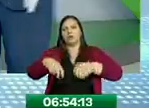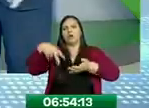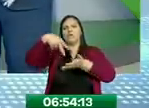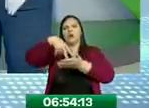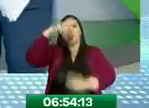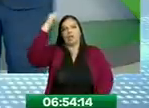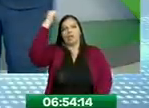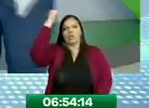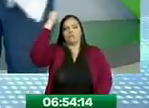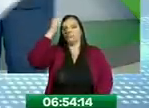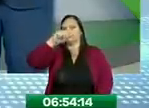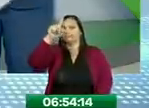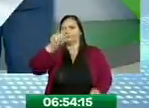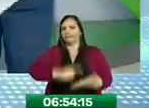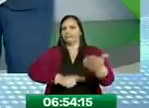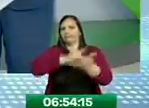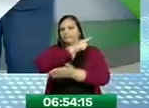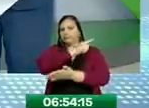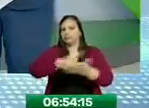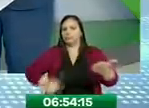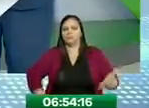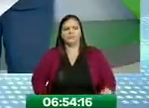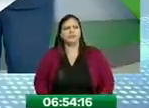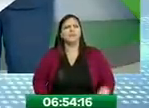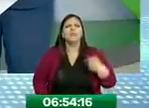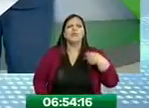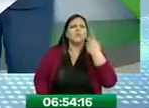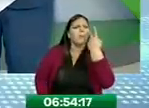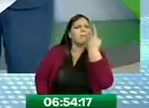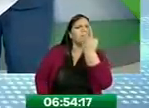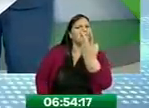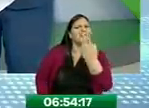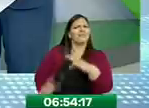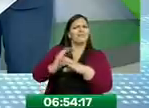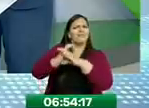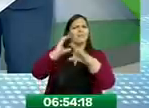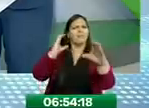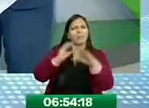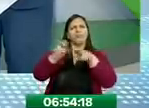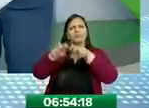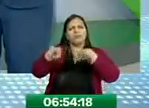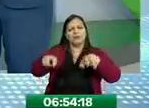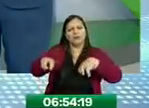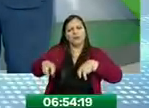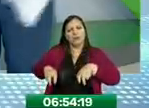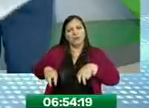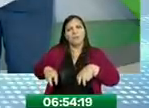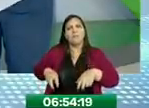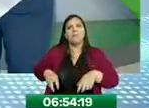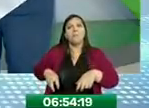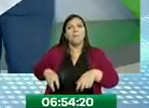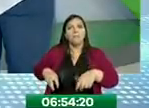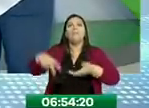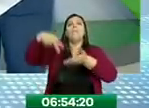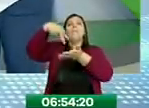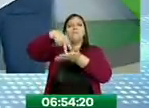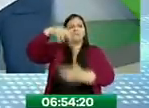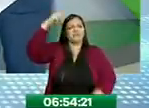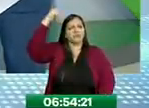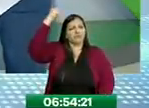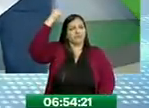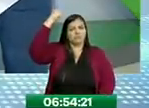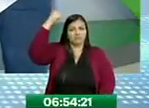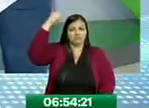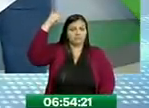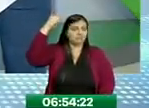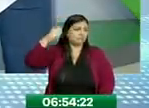te iba a decir. Estaba full y con la gente... 25 personas de pie. Eso. Y el conductor no fue citado por esto. Eso te estoy diciendo. Mañana se esperan